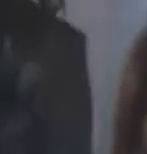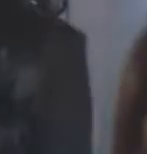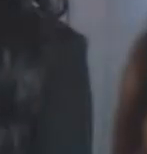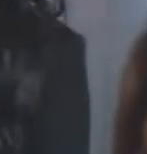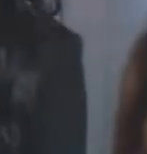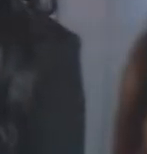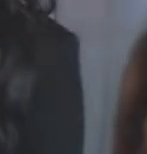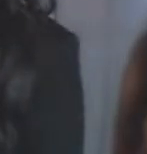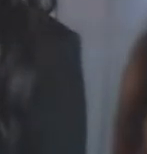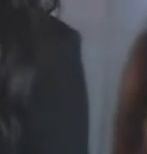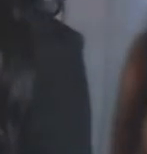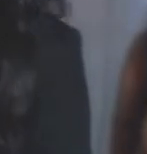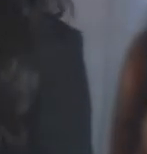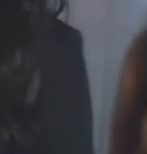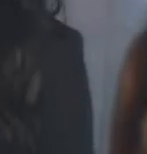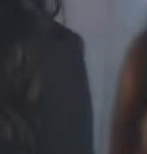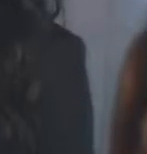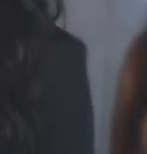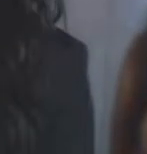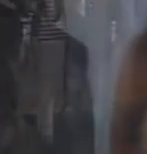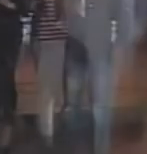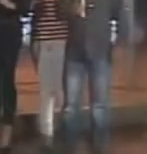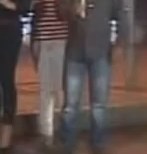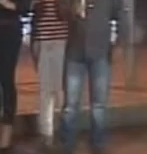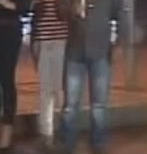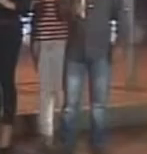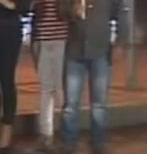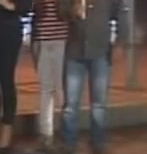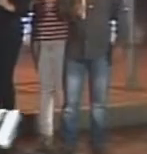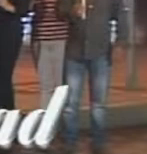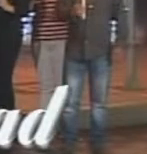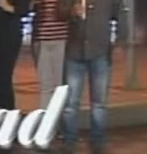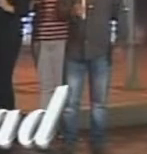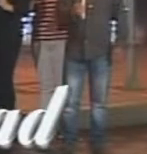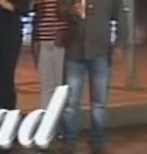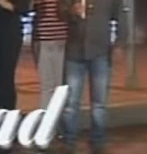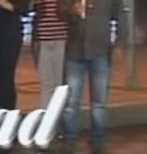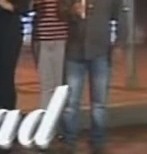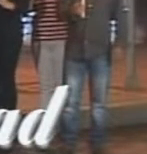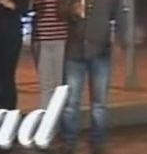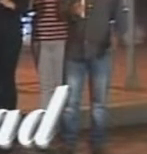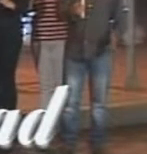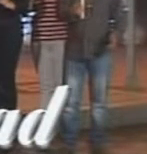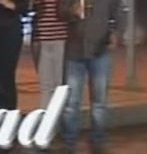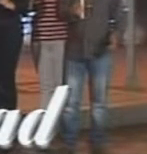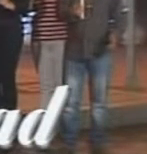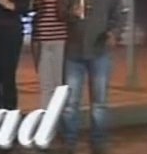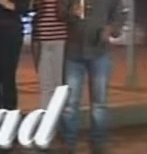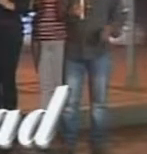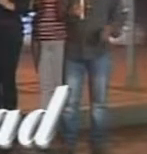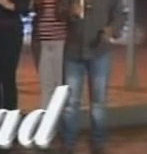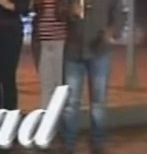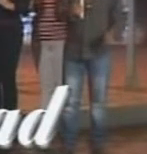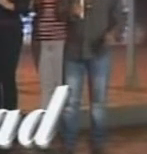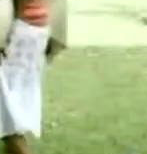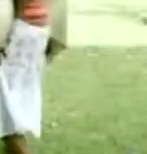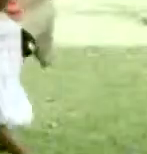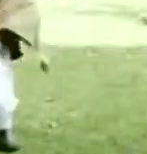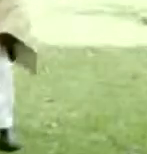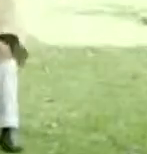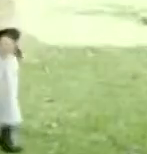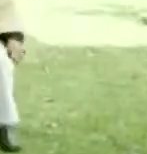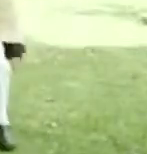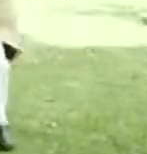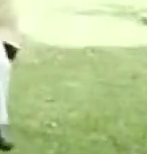Por eso, en Más Pacífico les deseamos una feliz Navidad y un próspero año nuevo.